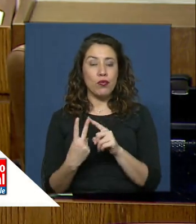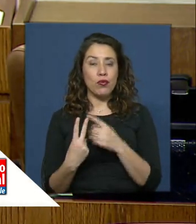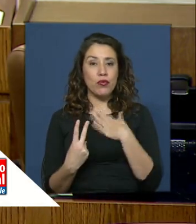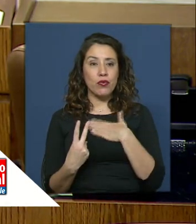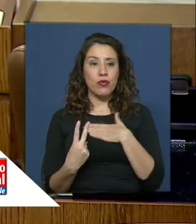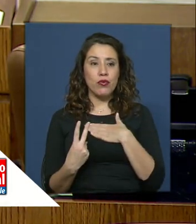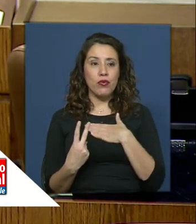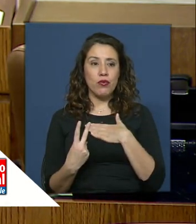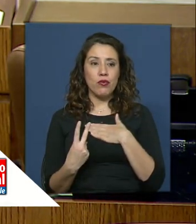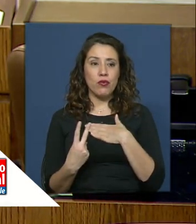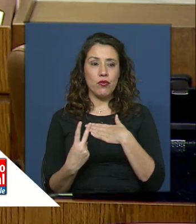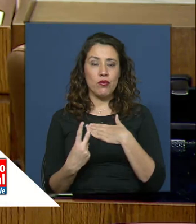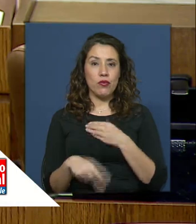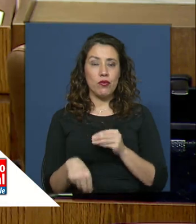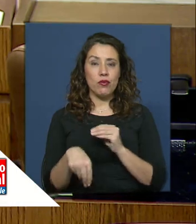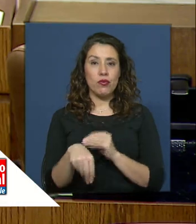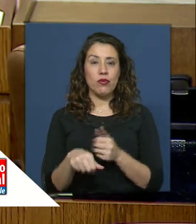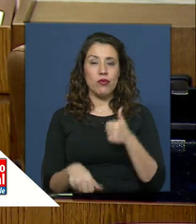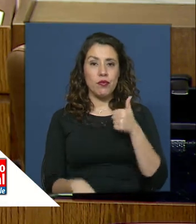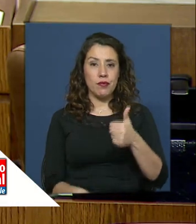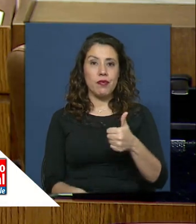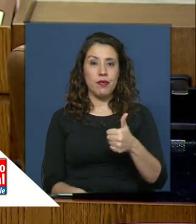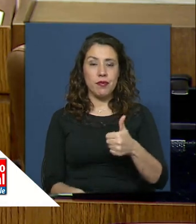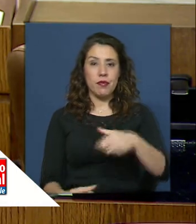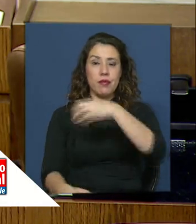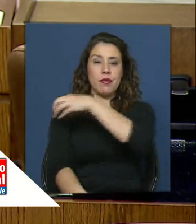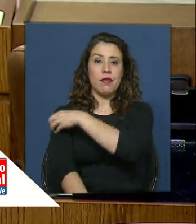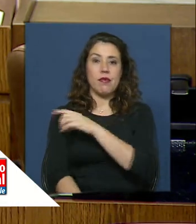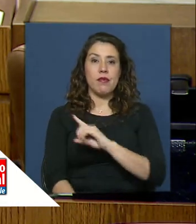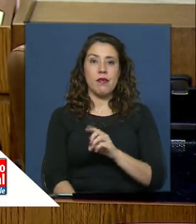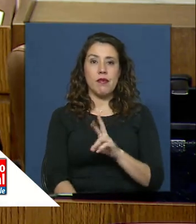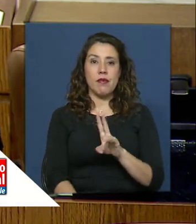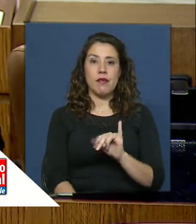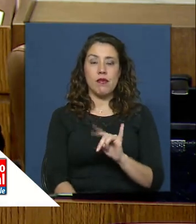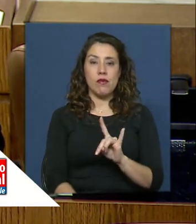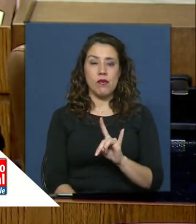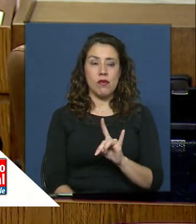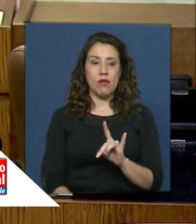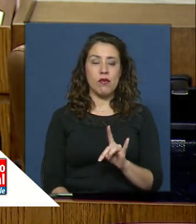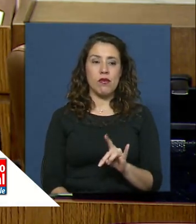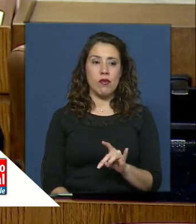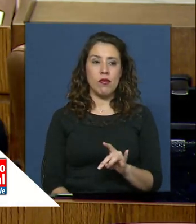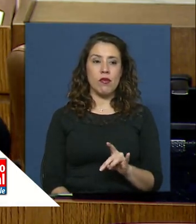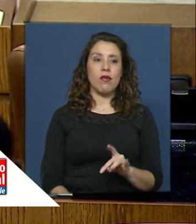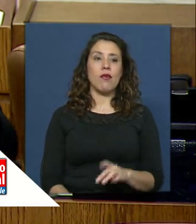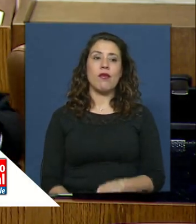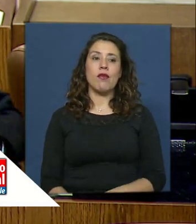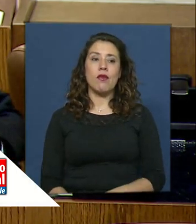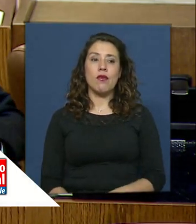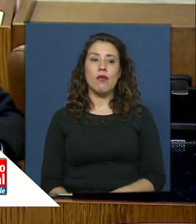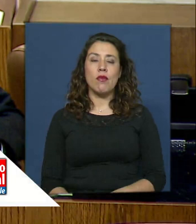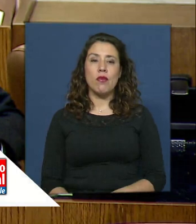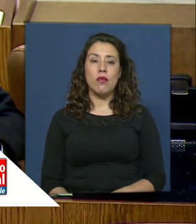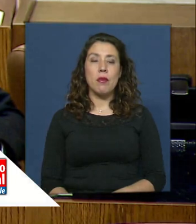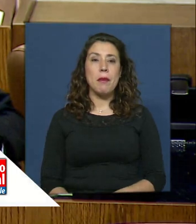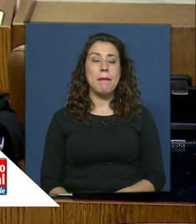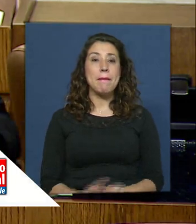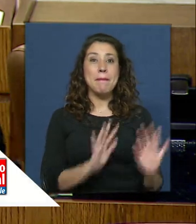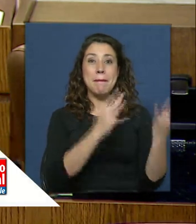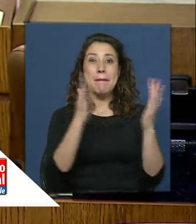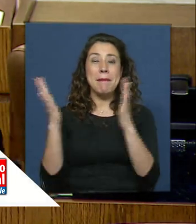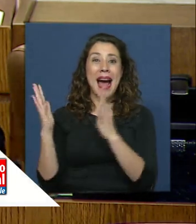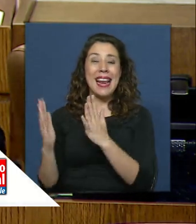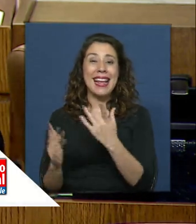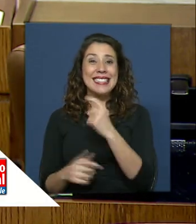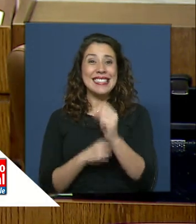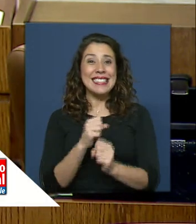gustaría oficiar al director regional del Serviu, producto de que en el Parque Centenario, que la municipalidad